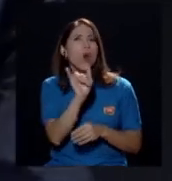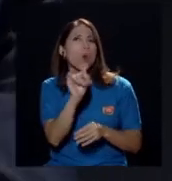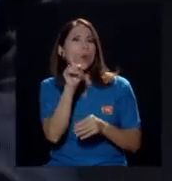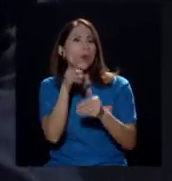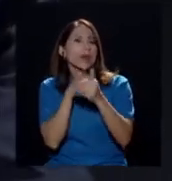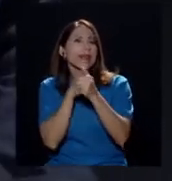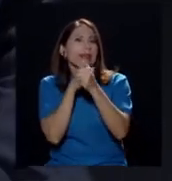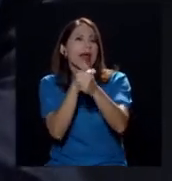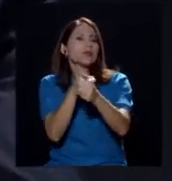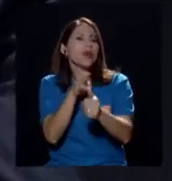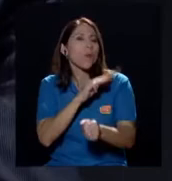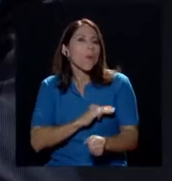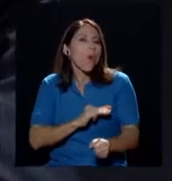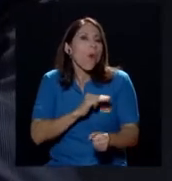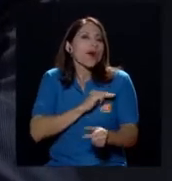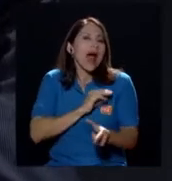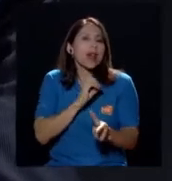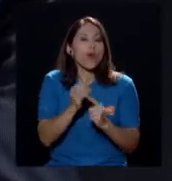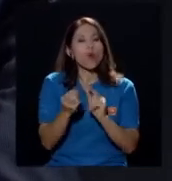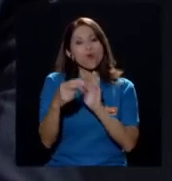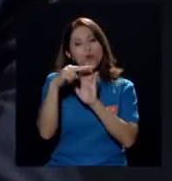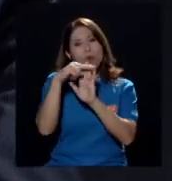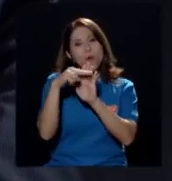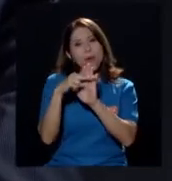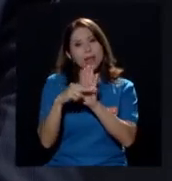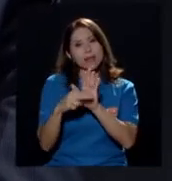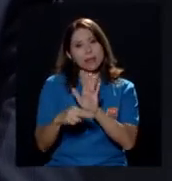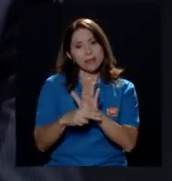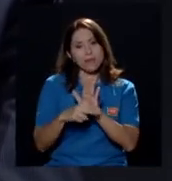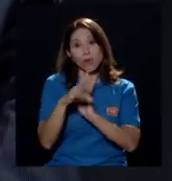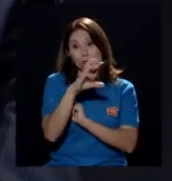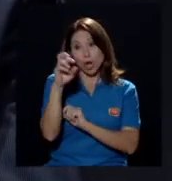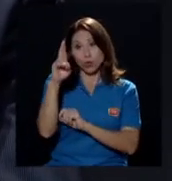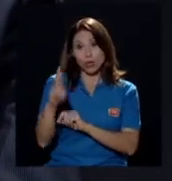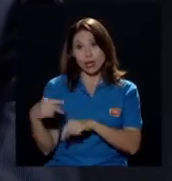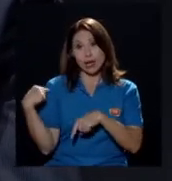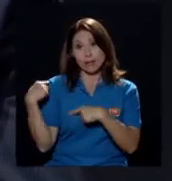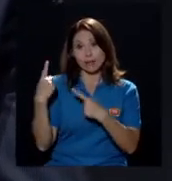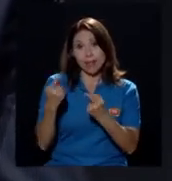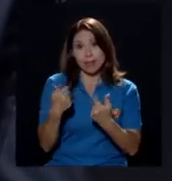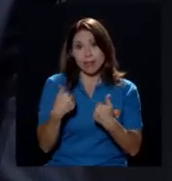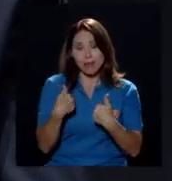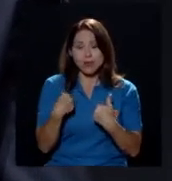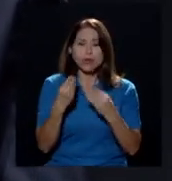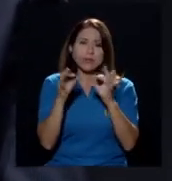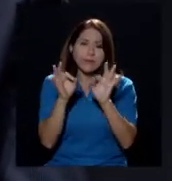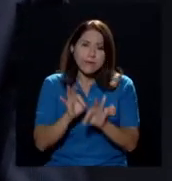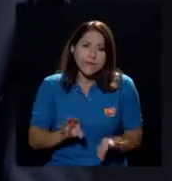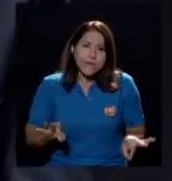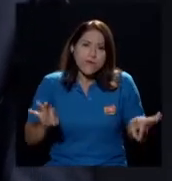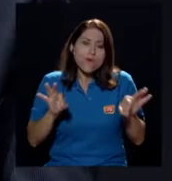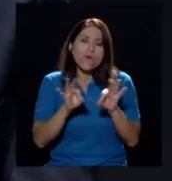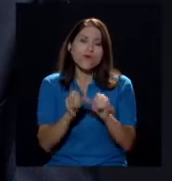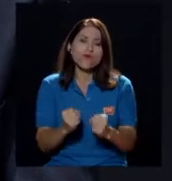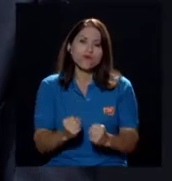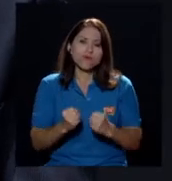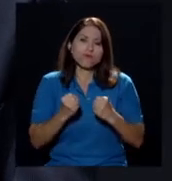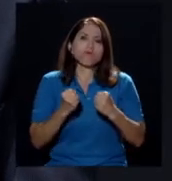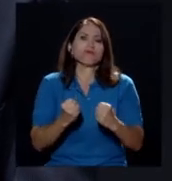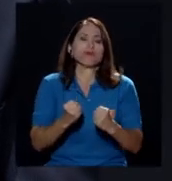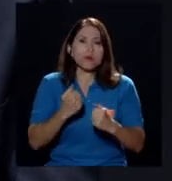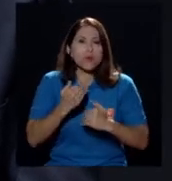o normativo que costa rica ha tenido y que yo creo que es fundamental que refuerce y ojalá